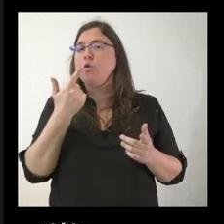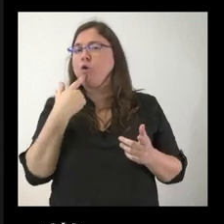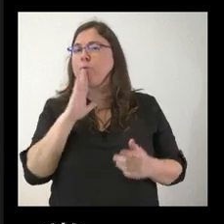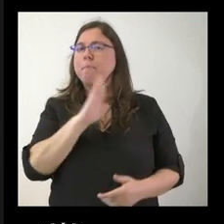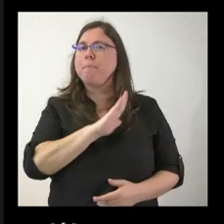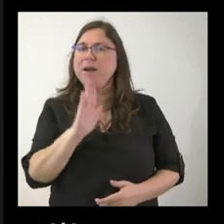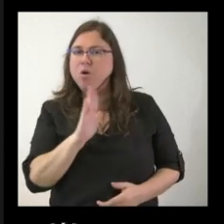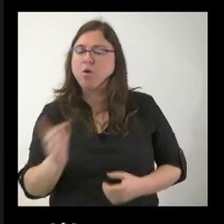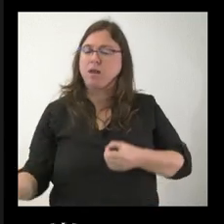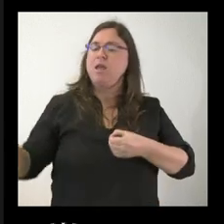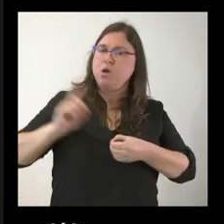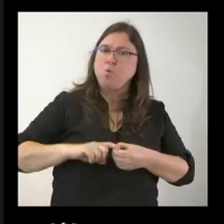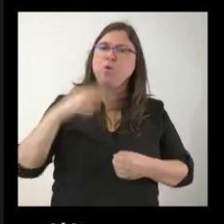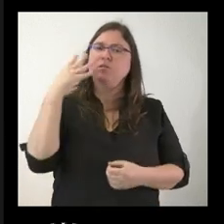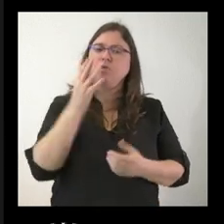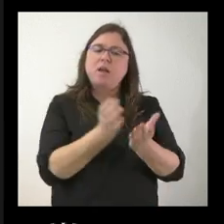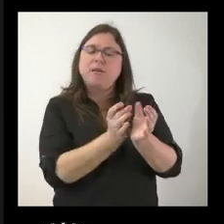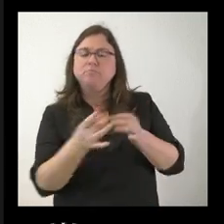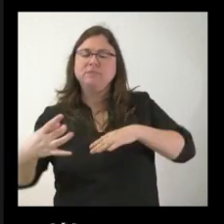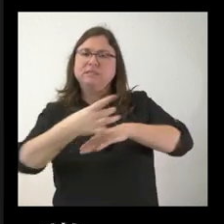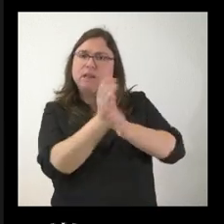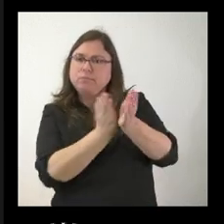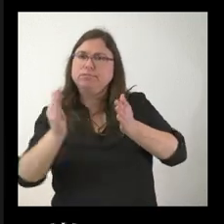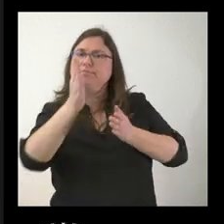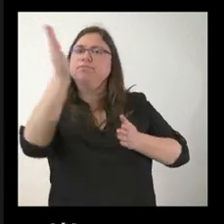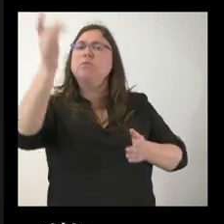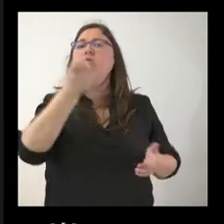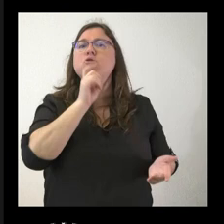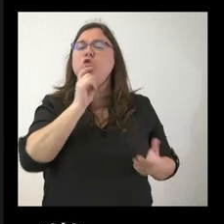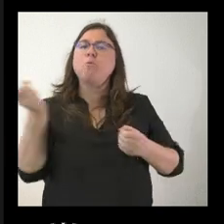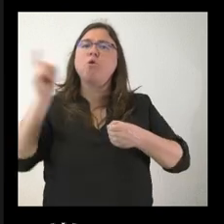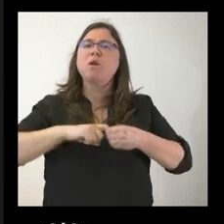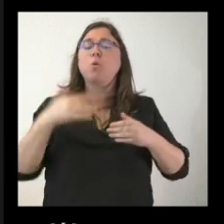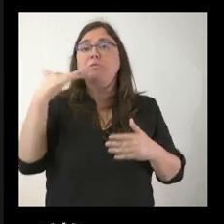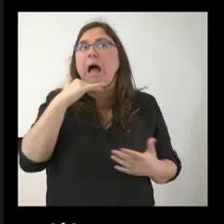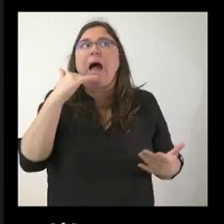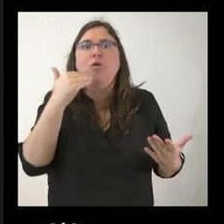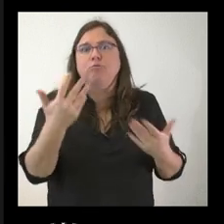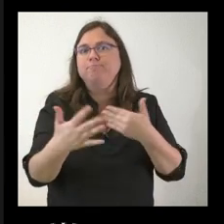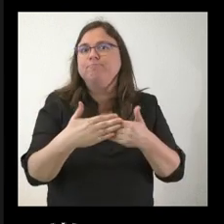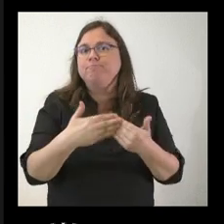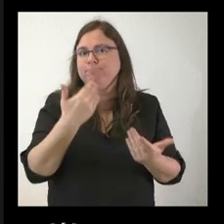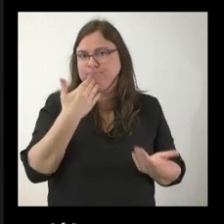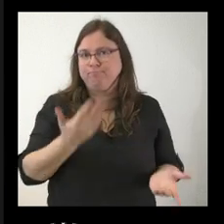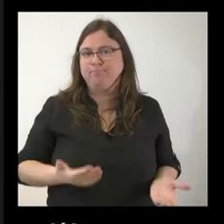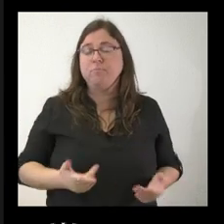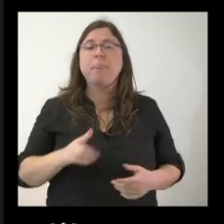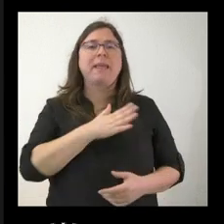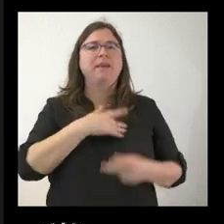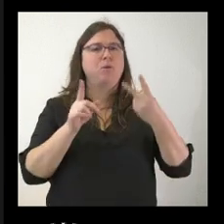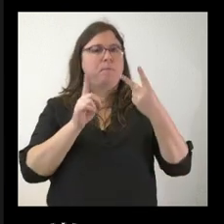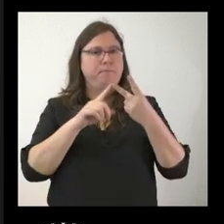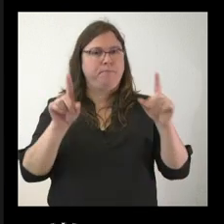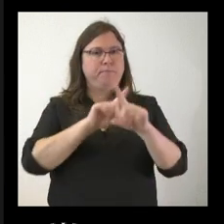la provincia de Soria en estos corredores que bueno yo con que hubiera una llave me conformaba y luego quería preguntarle